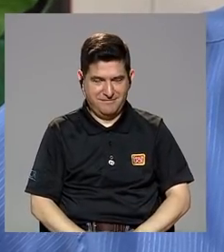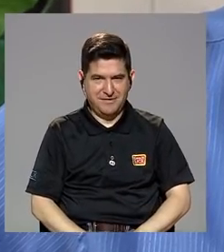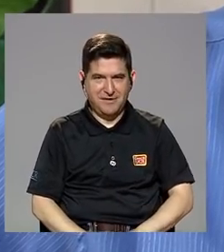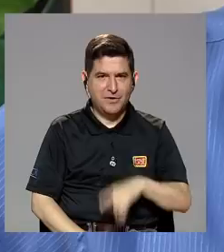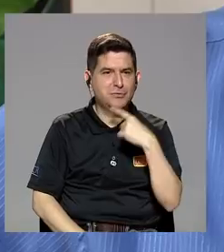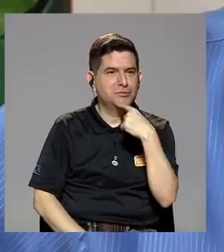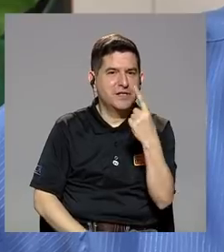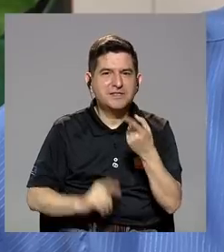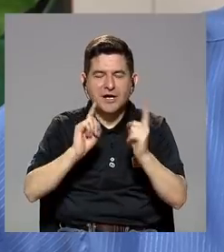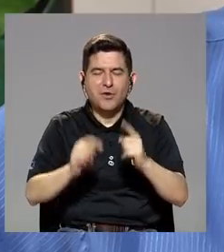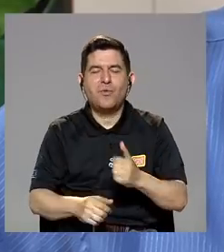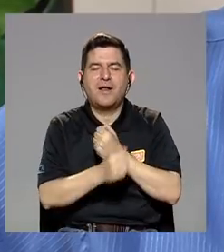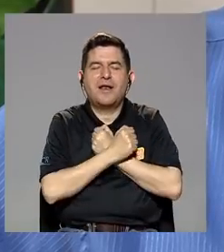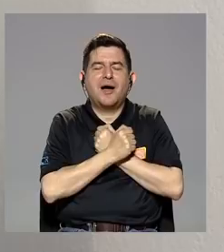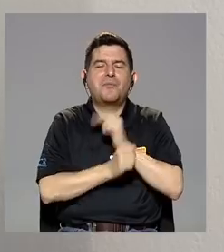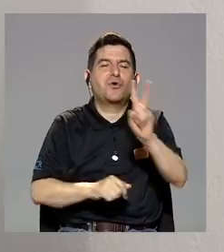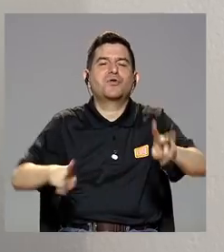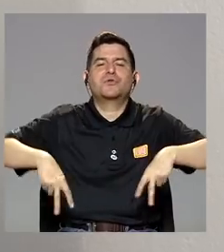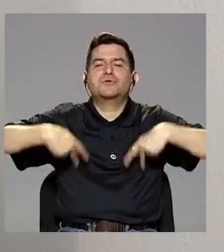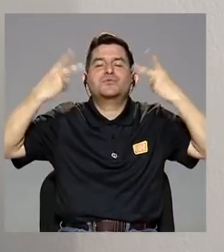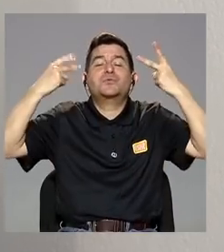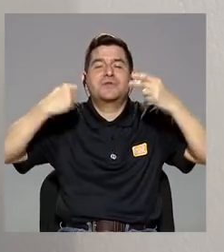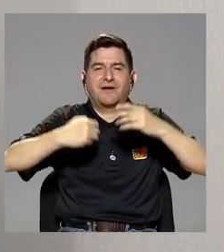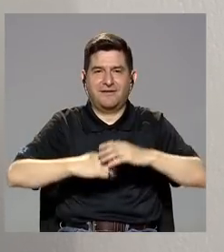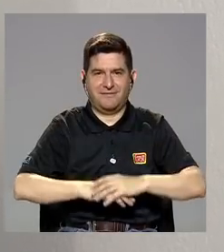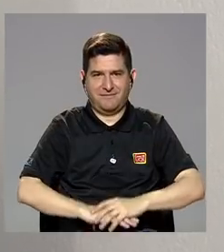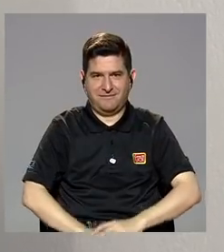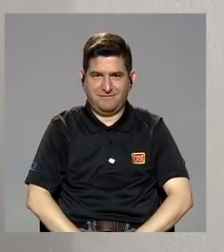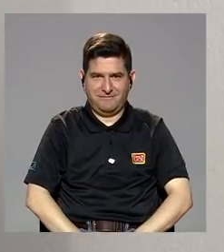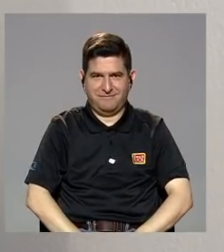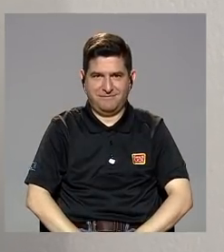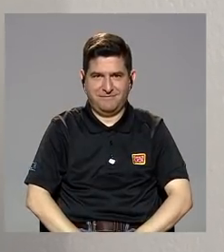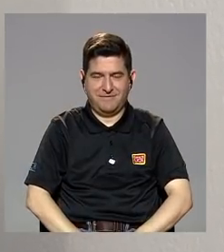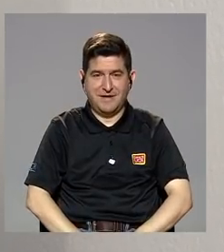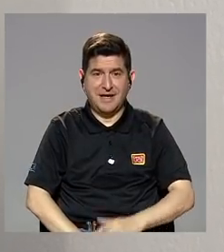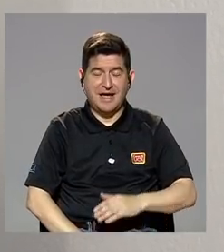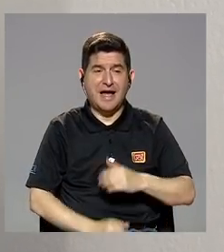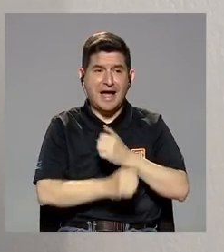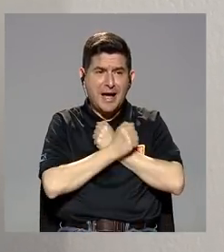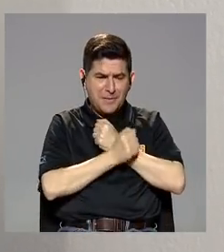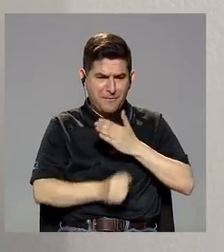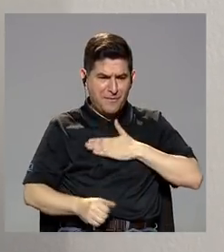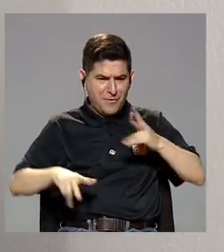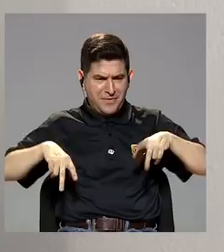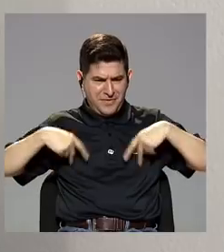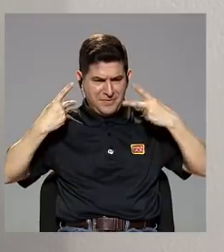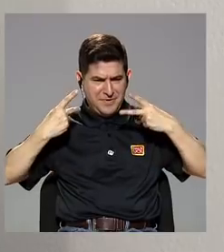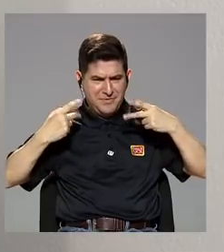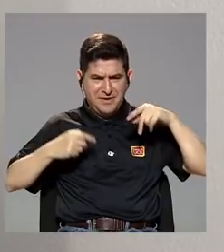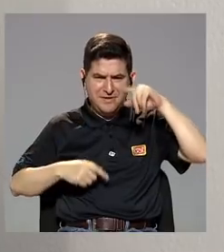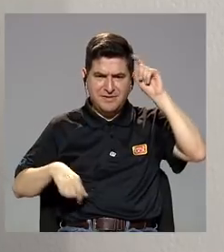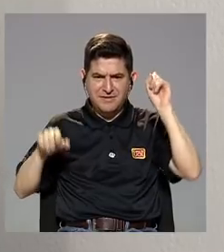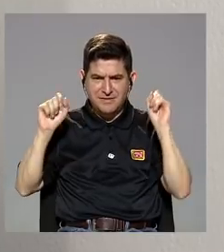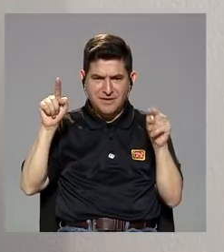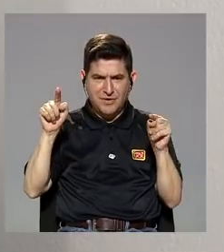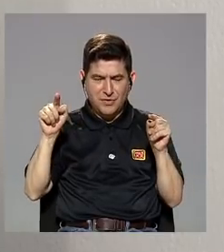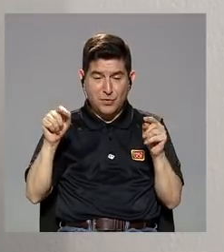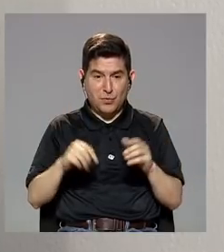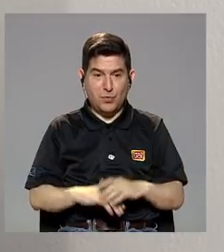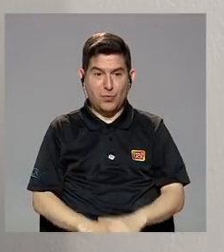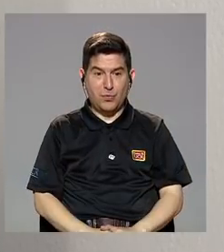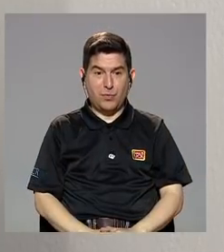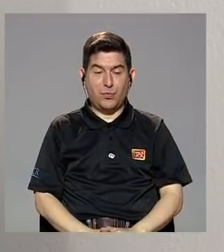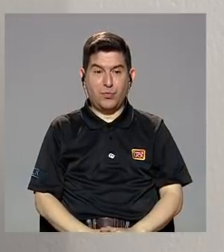pues diría que es el amor de su vida el amor de mi vida cuando por el ruido